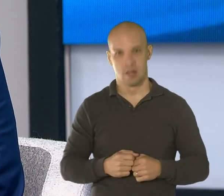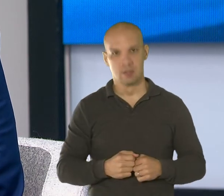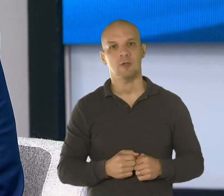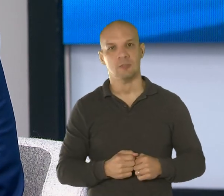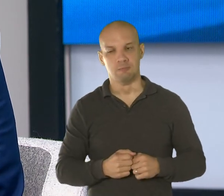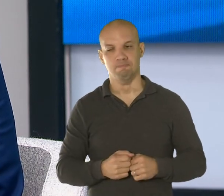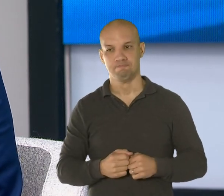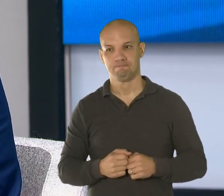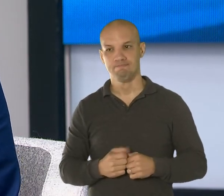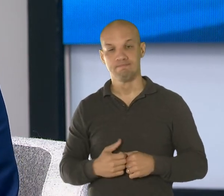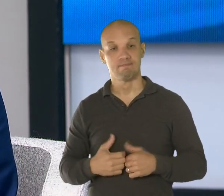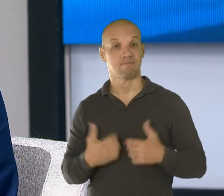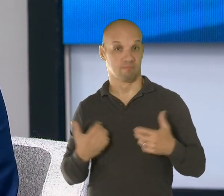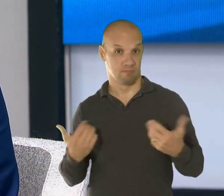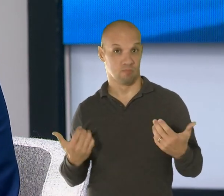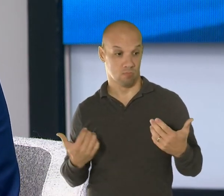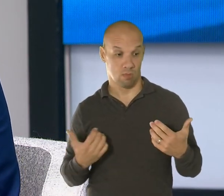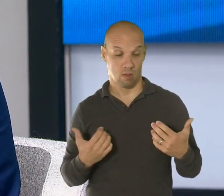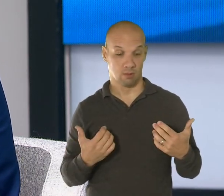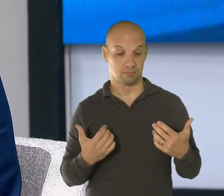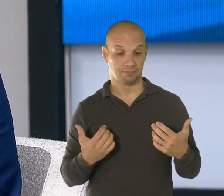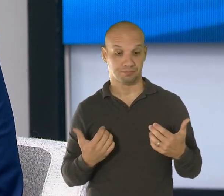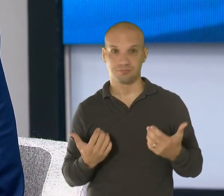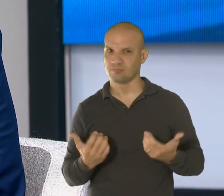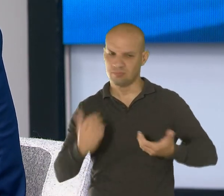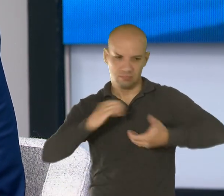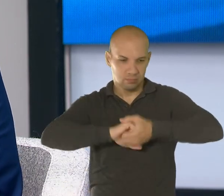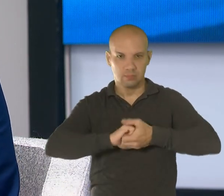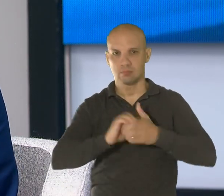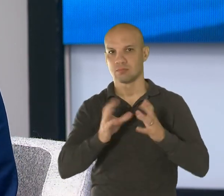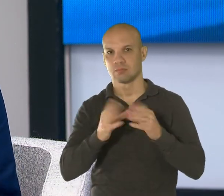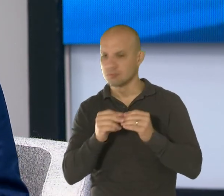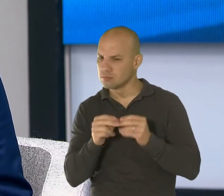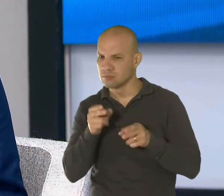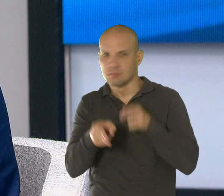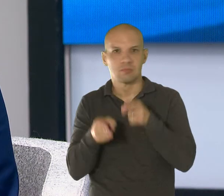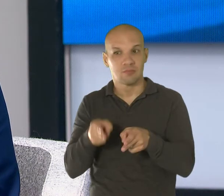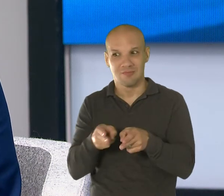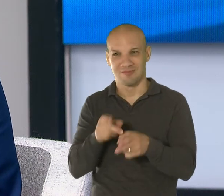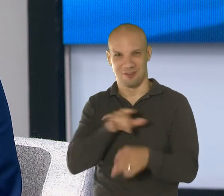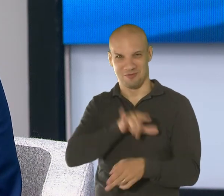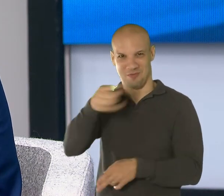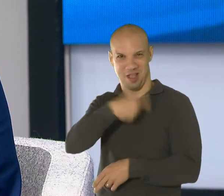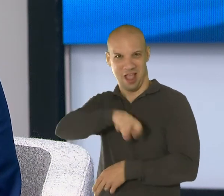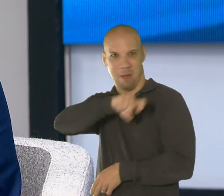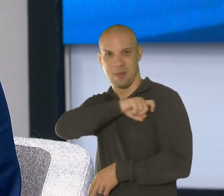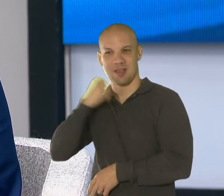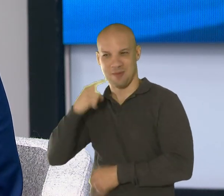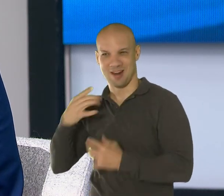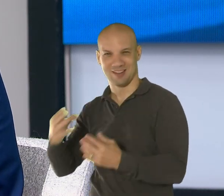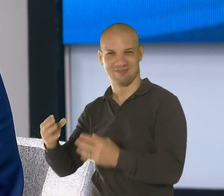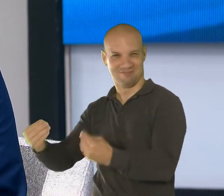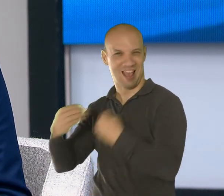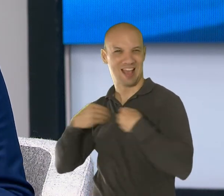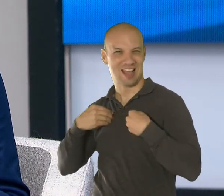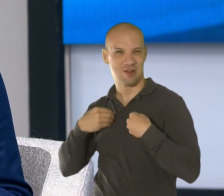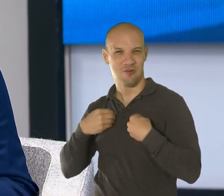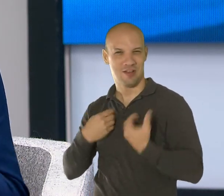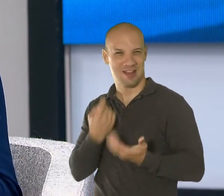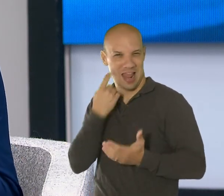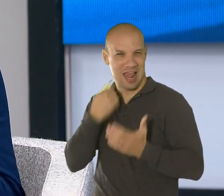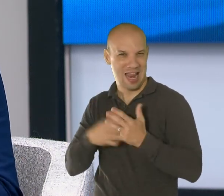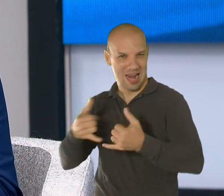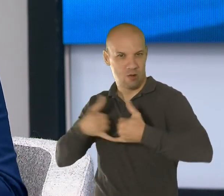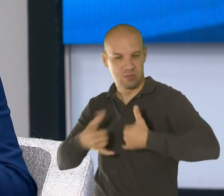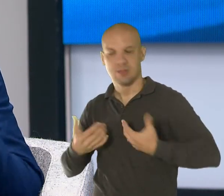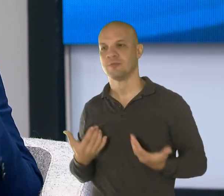en la participación y la colaboración y reuniones que tuve en España, cuando fuimos al reconocimiento, vimos eso.